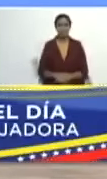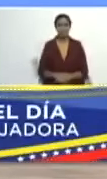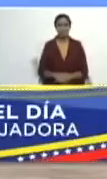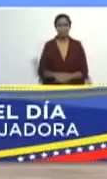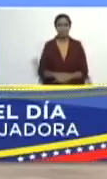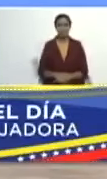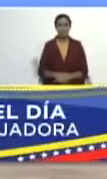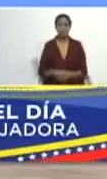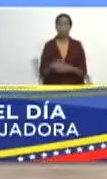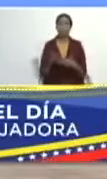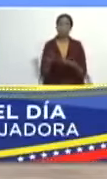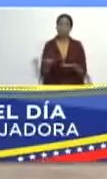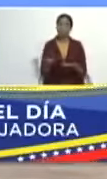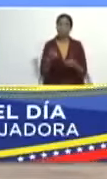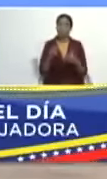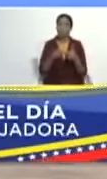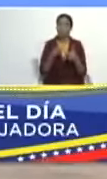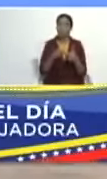Pero